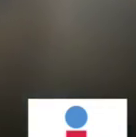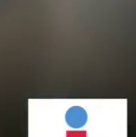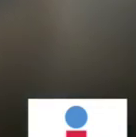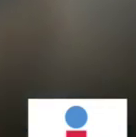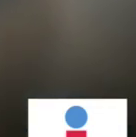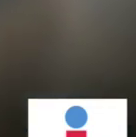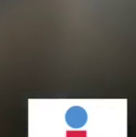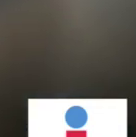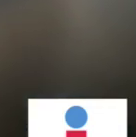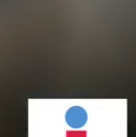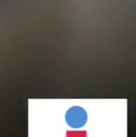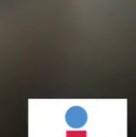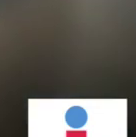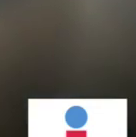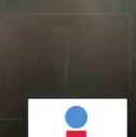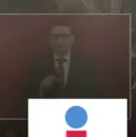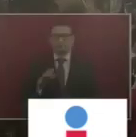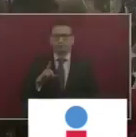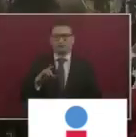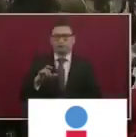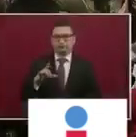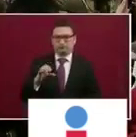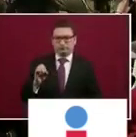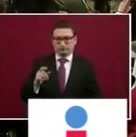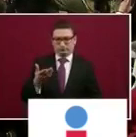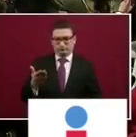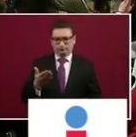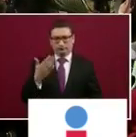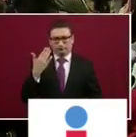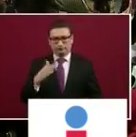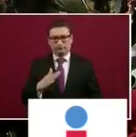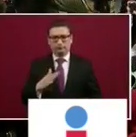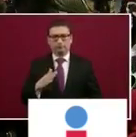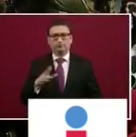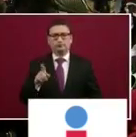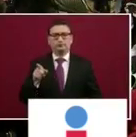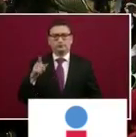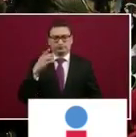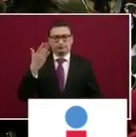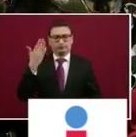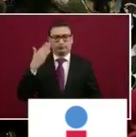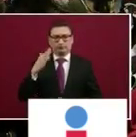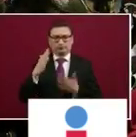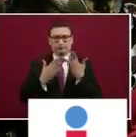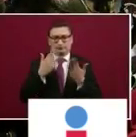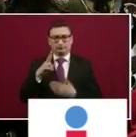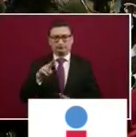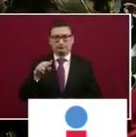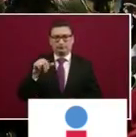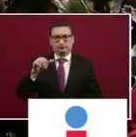y escritor. Y así fue como lo presentó en la mañanera de hoy el presidente.